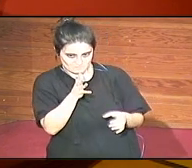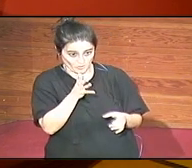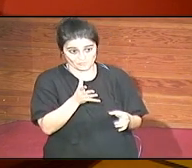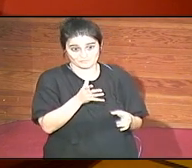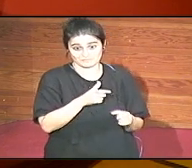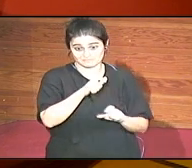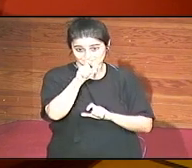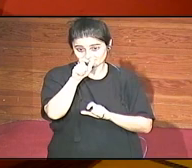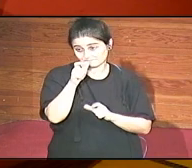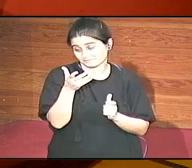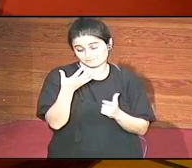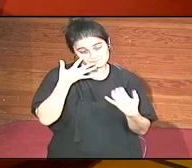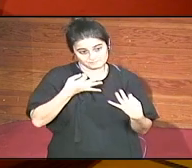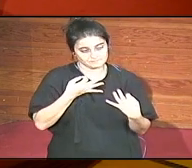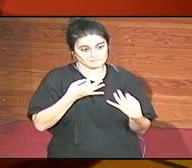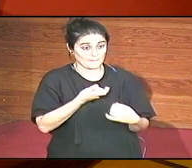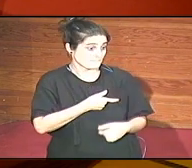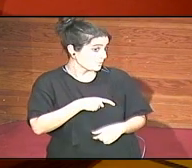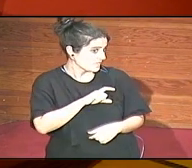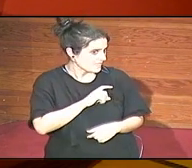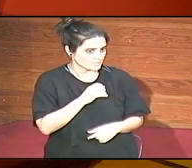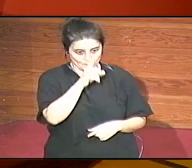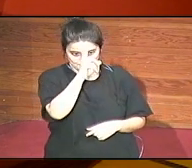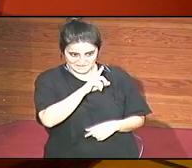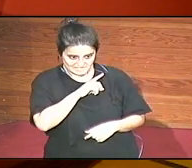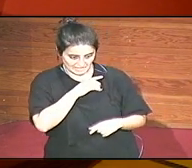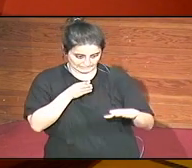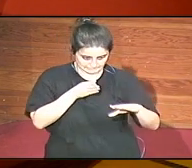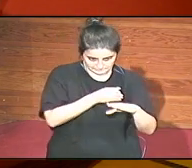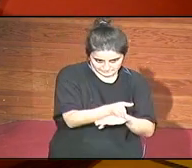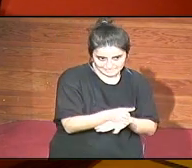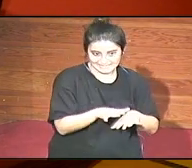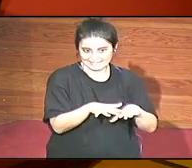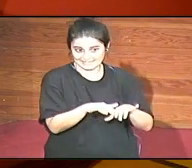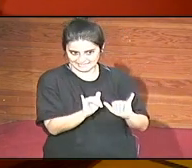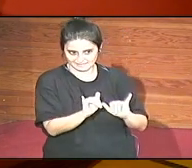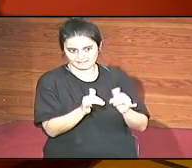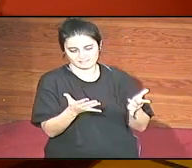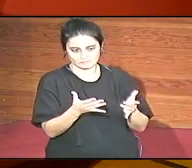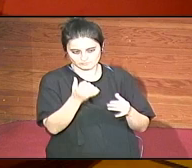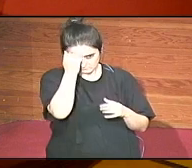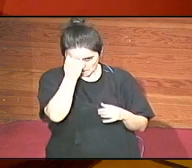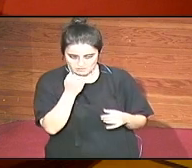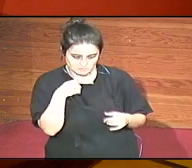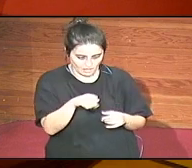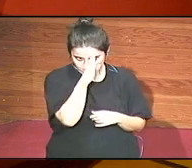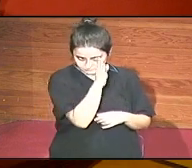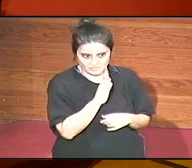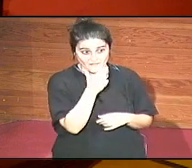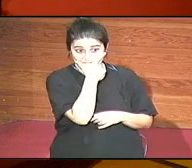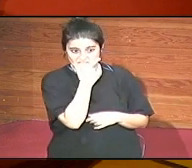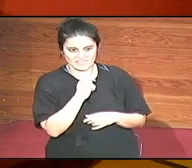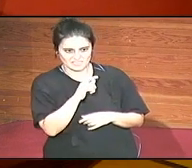los los policías los los militares se atreven a entrar y para los viaja dista será facilísimo esconderse porque es muy difícil